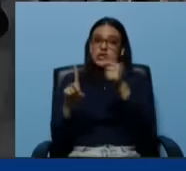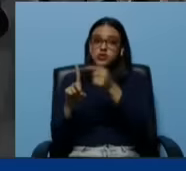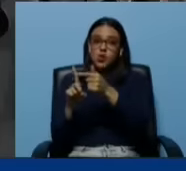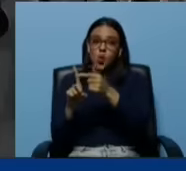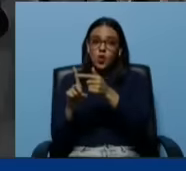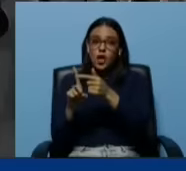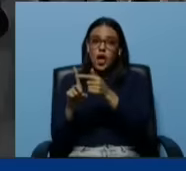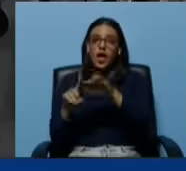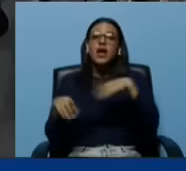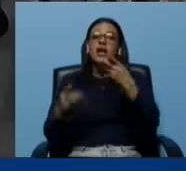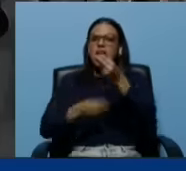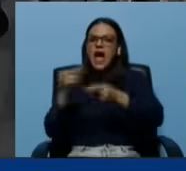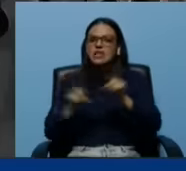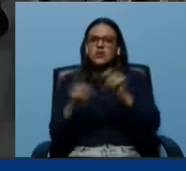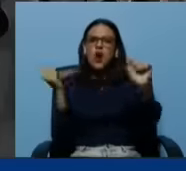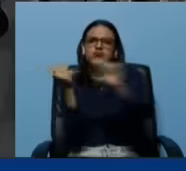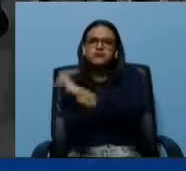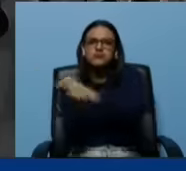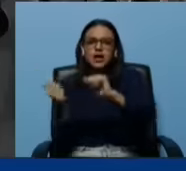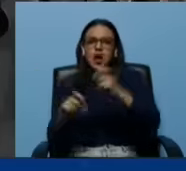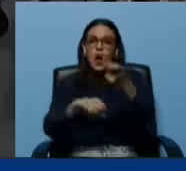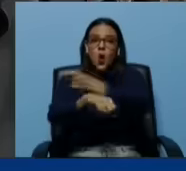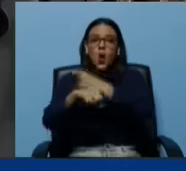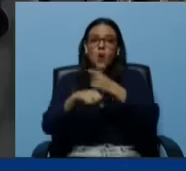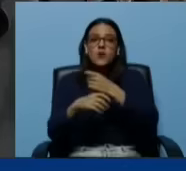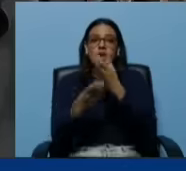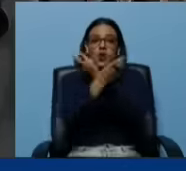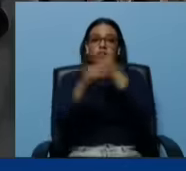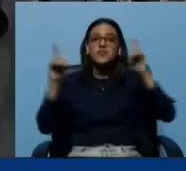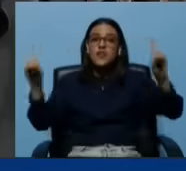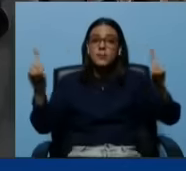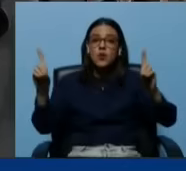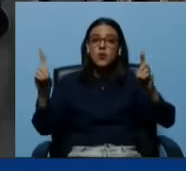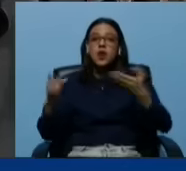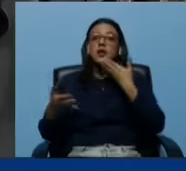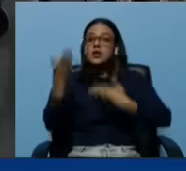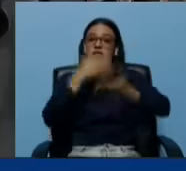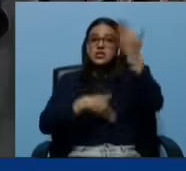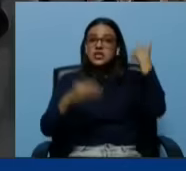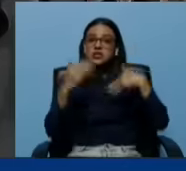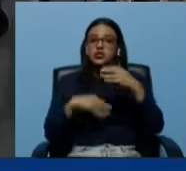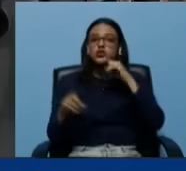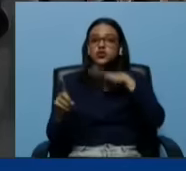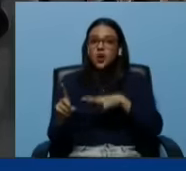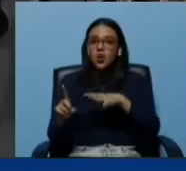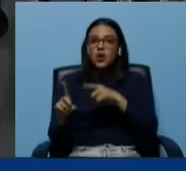que derrocó al gobierno democráticamente electo de Salvador Allende.